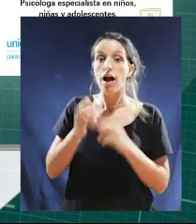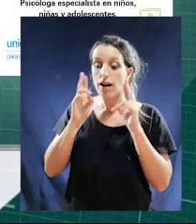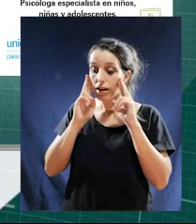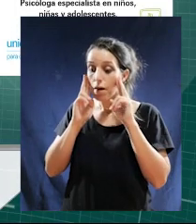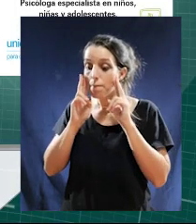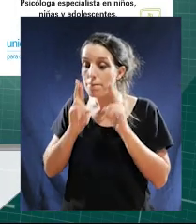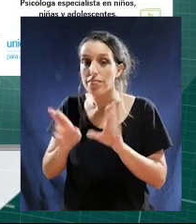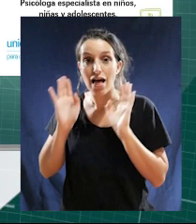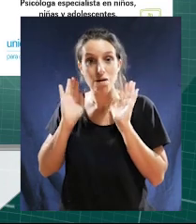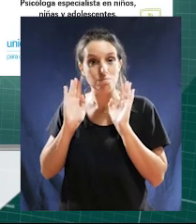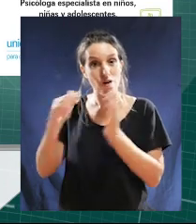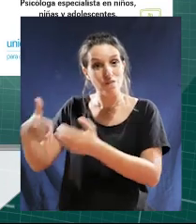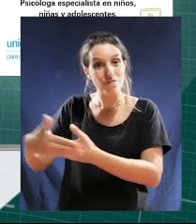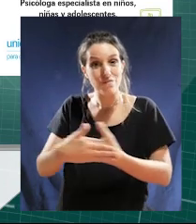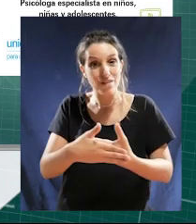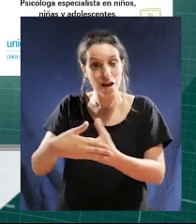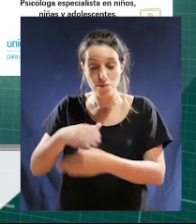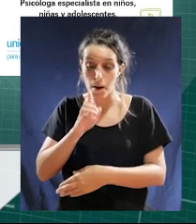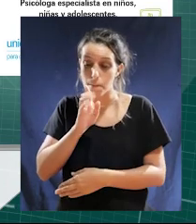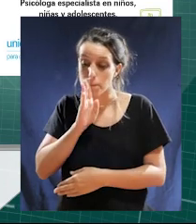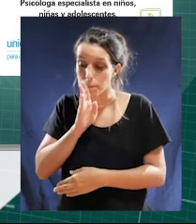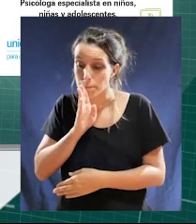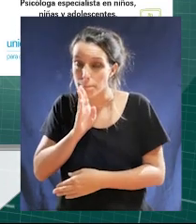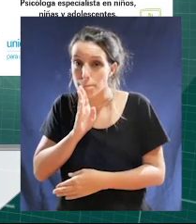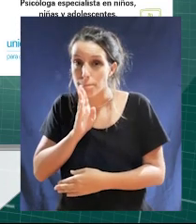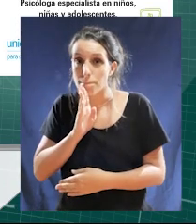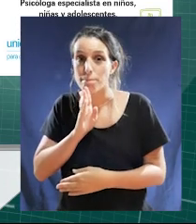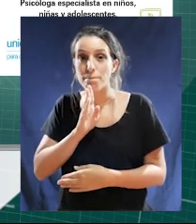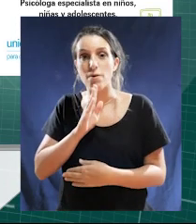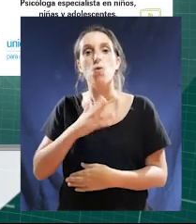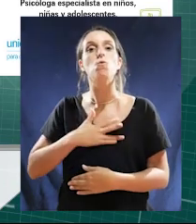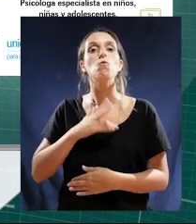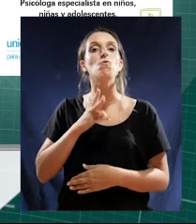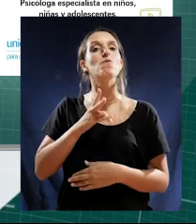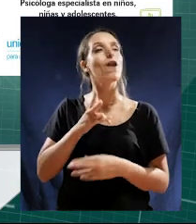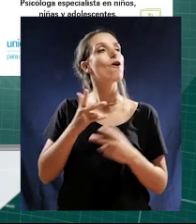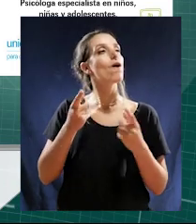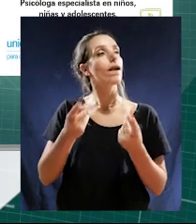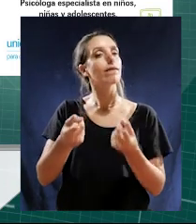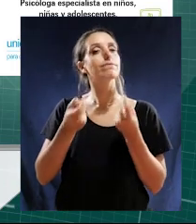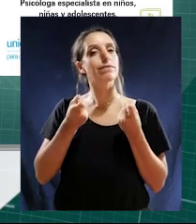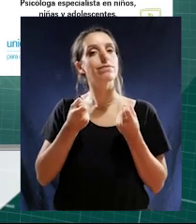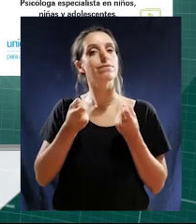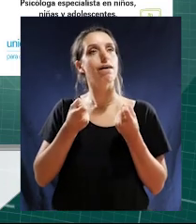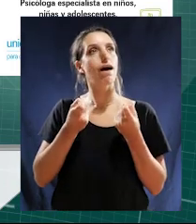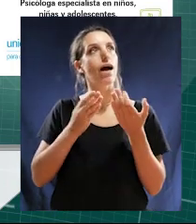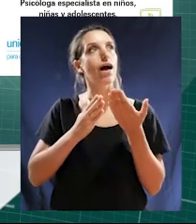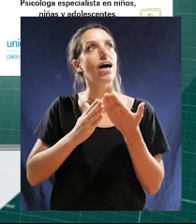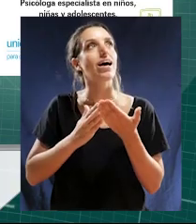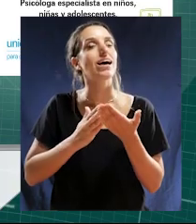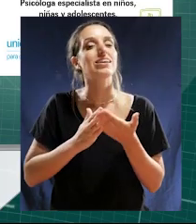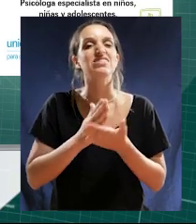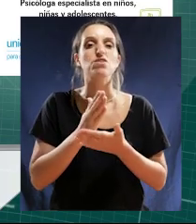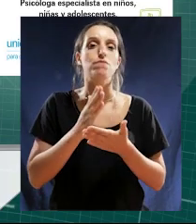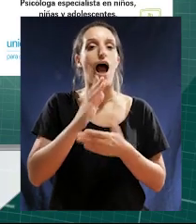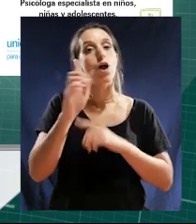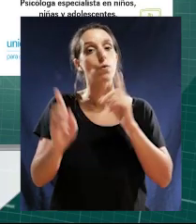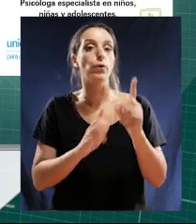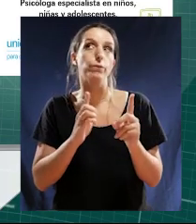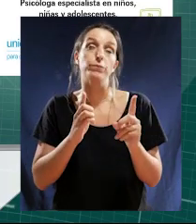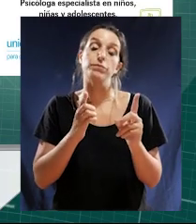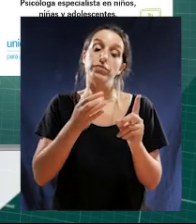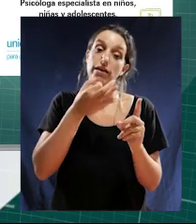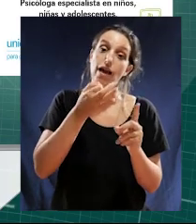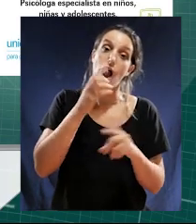tiempo de soledad en presencia porque es crucial los humanos necesitamos algunos bueno voy a citar